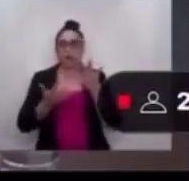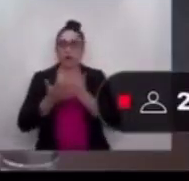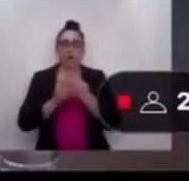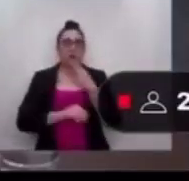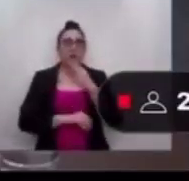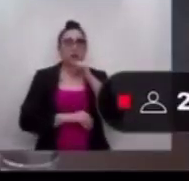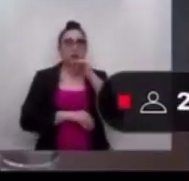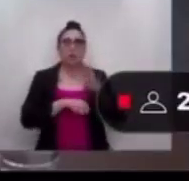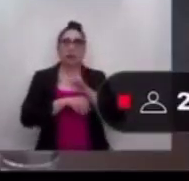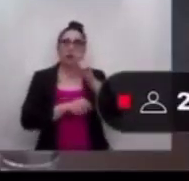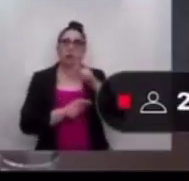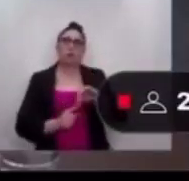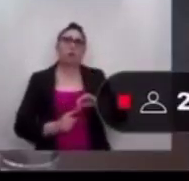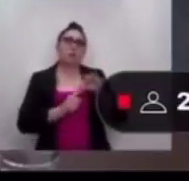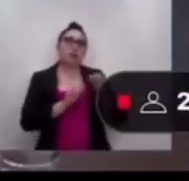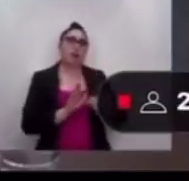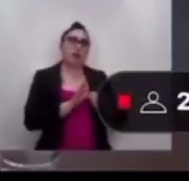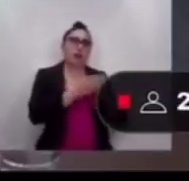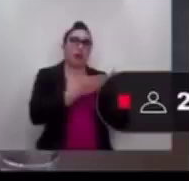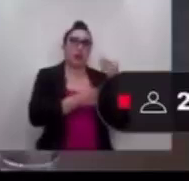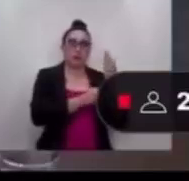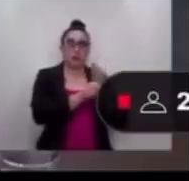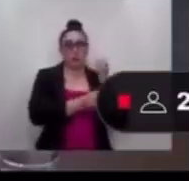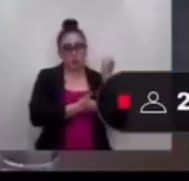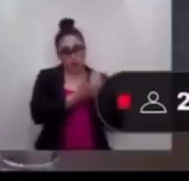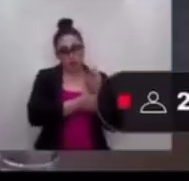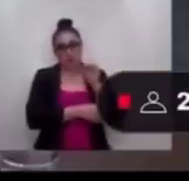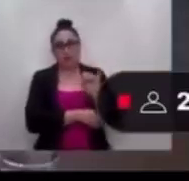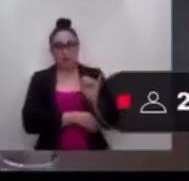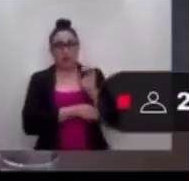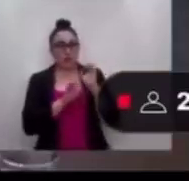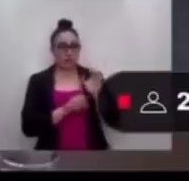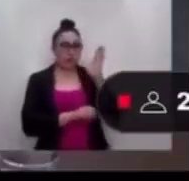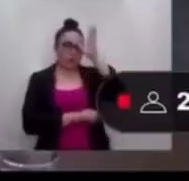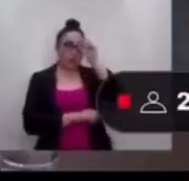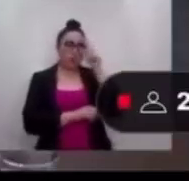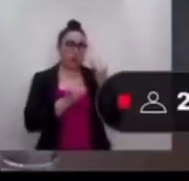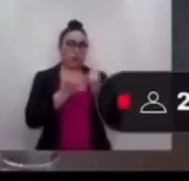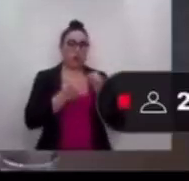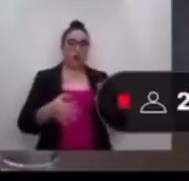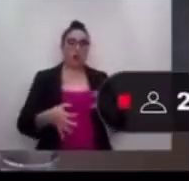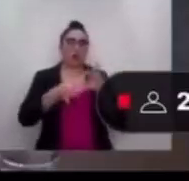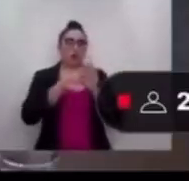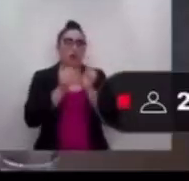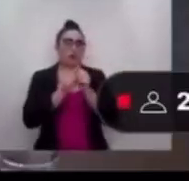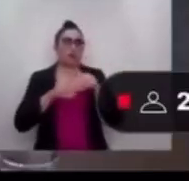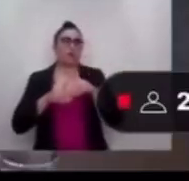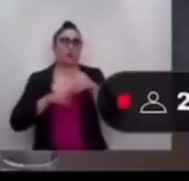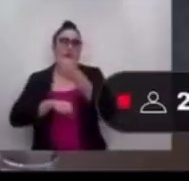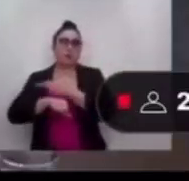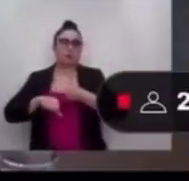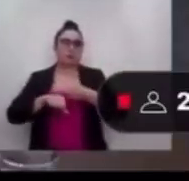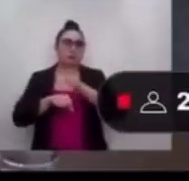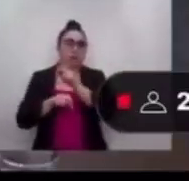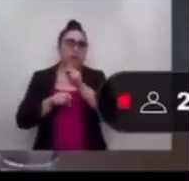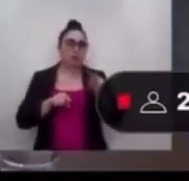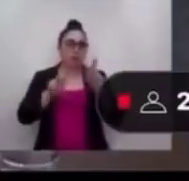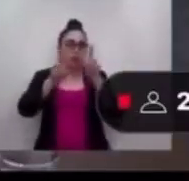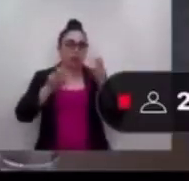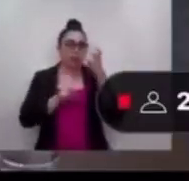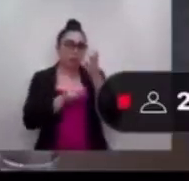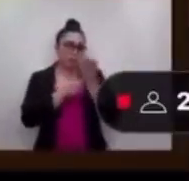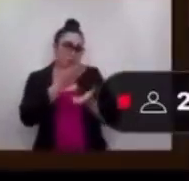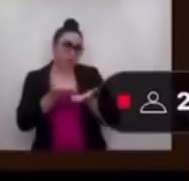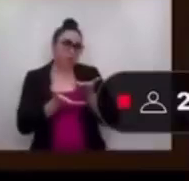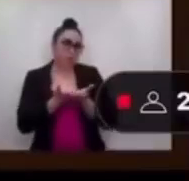se propone revocar de ser aprobada esta propuesta, así como la vinculación realizada al Congreso local. Es la propuesta,